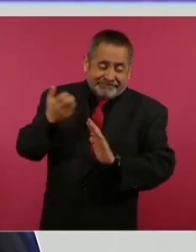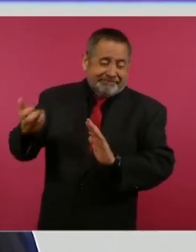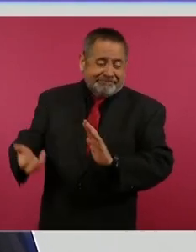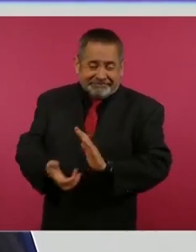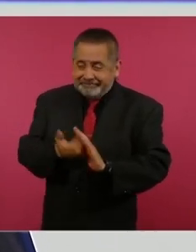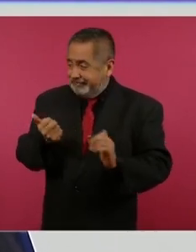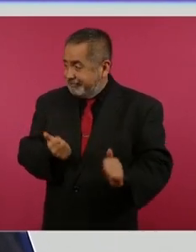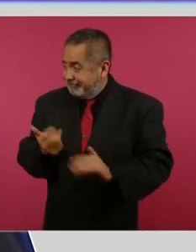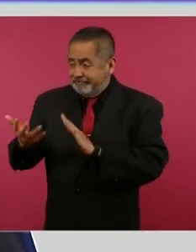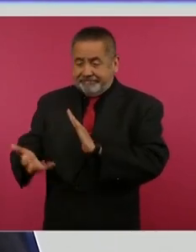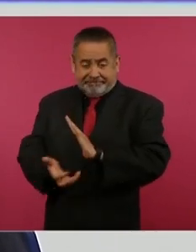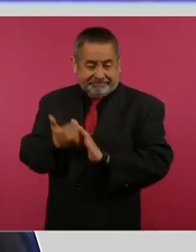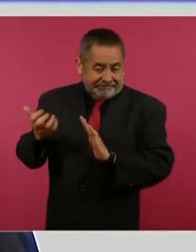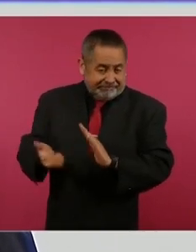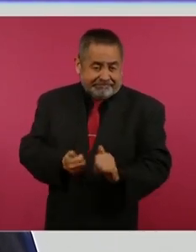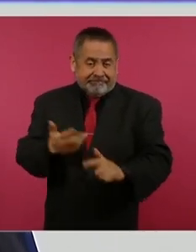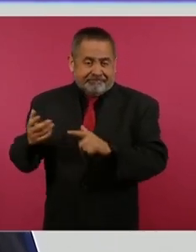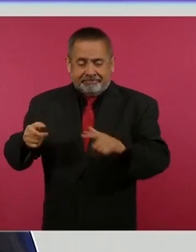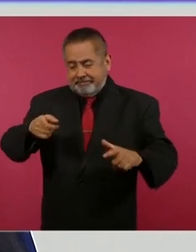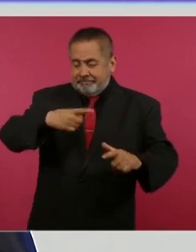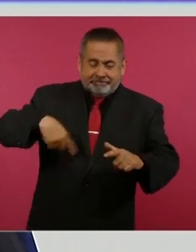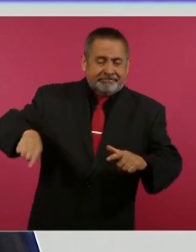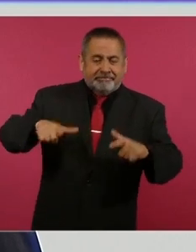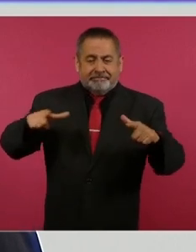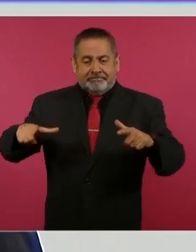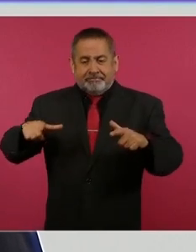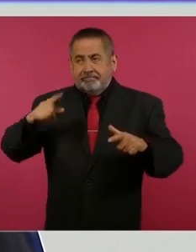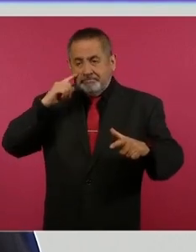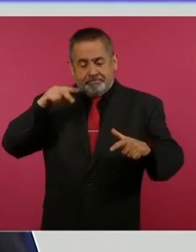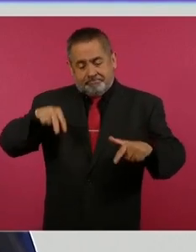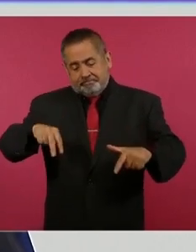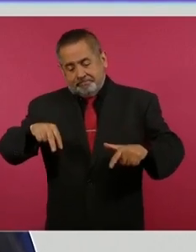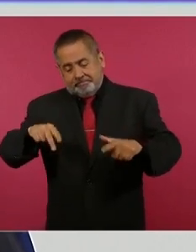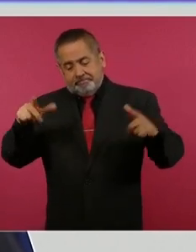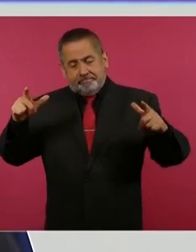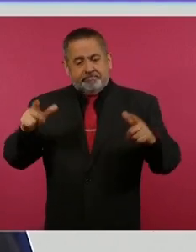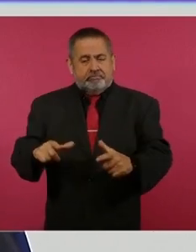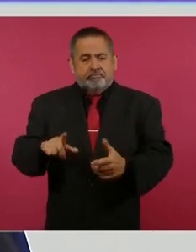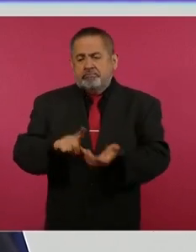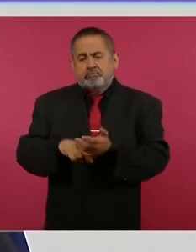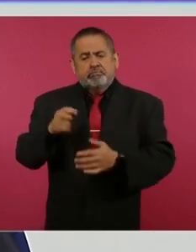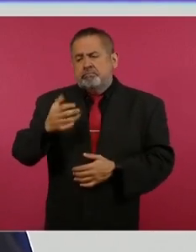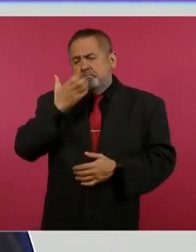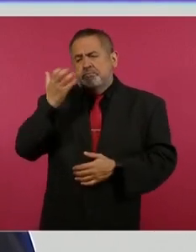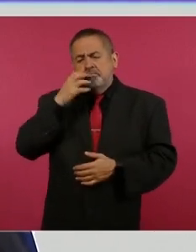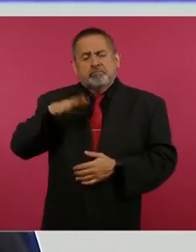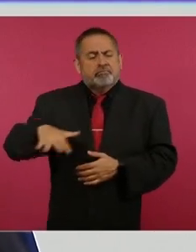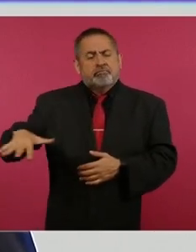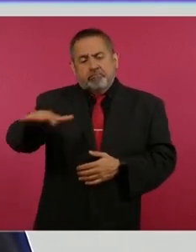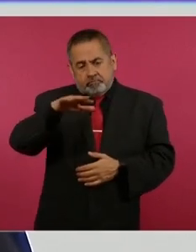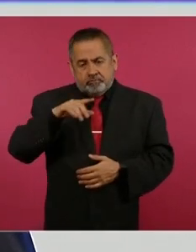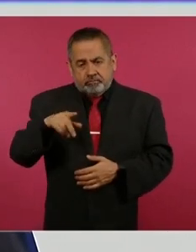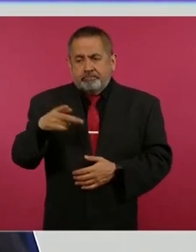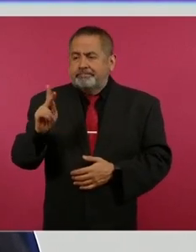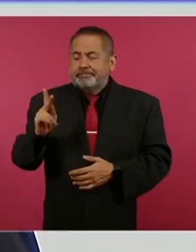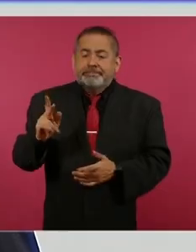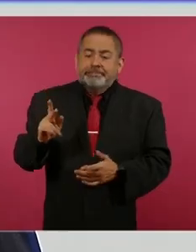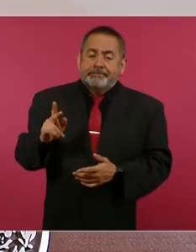excavaciones, esta ingeniería de un tajo a cielo abierto, es común en la zona carbonífera, pero